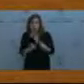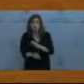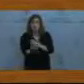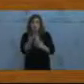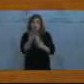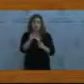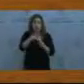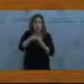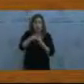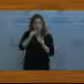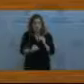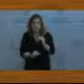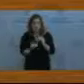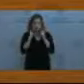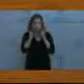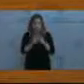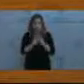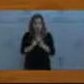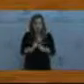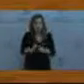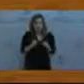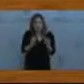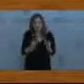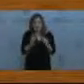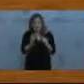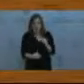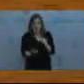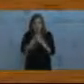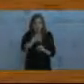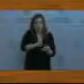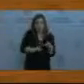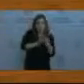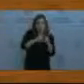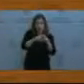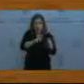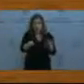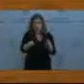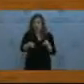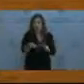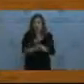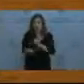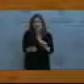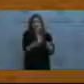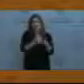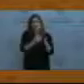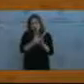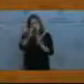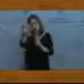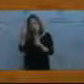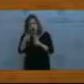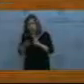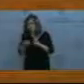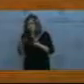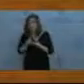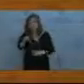posible de toneladas, la idoneidad o no de la valorización energética o la química, todos estos debates son debates técnicos, no son ideológicos. Y